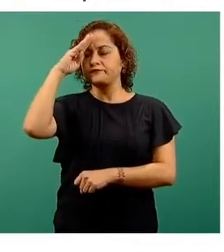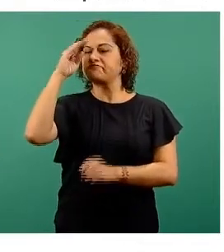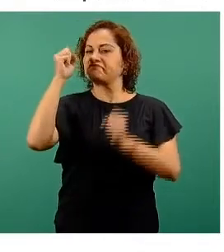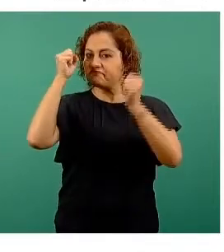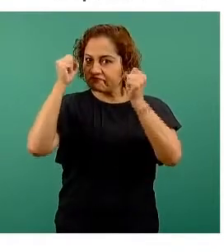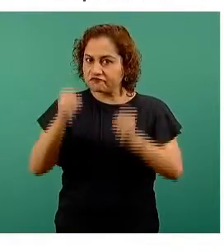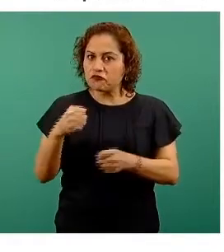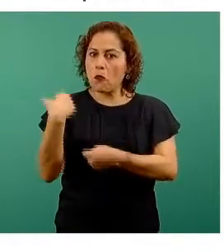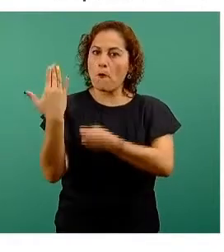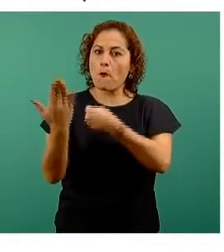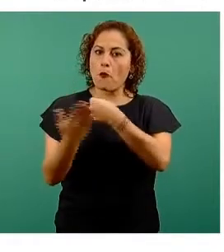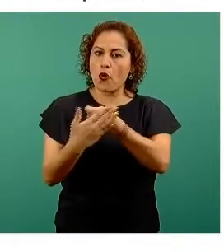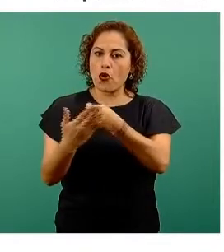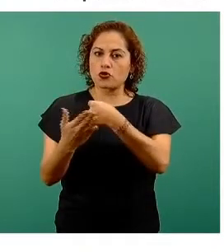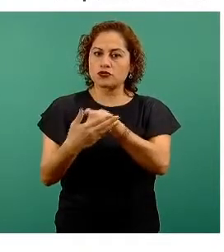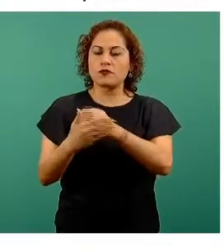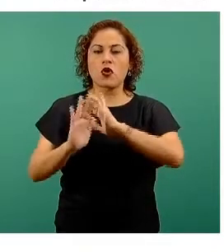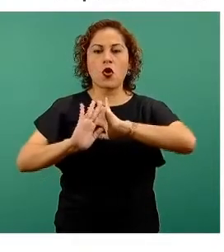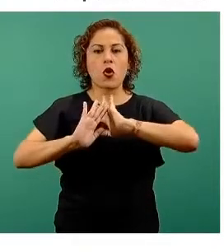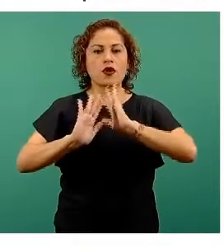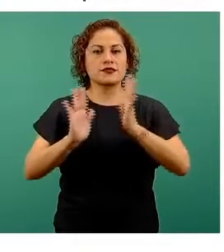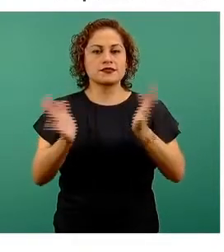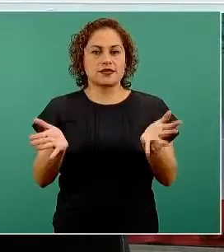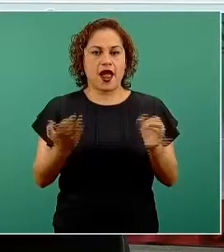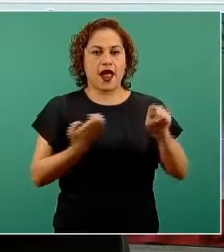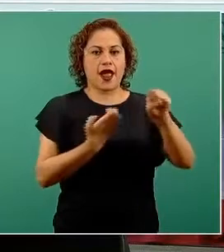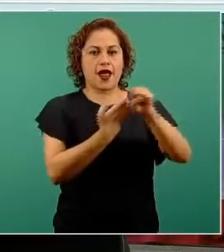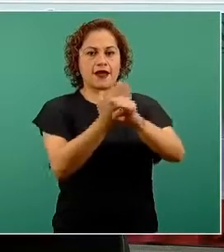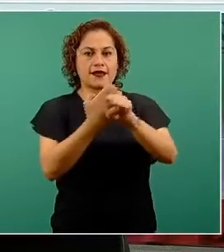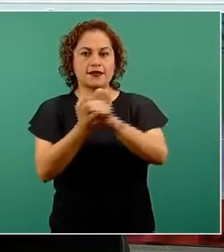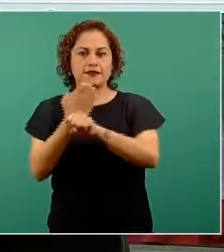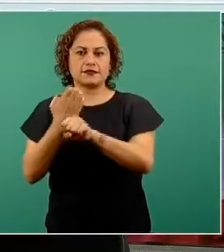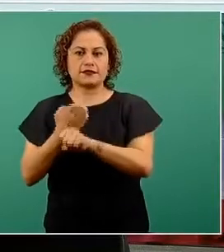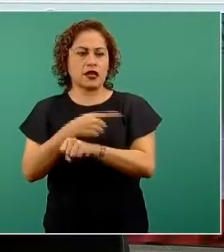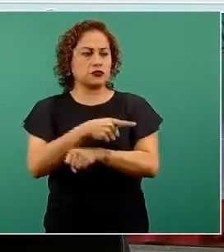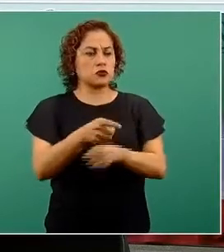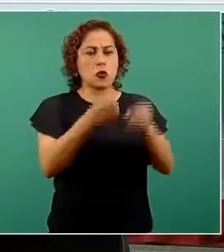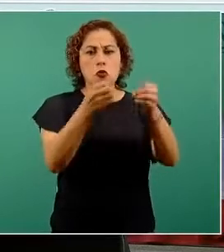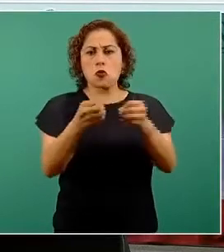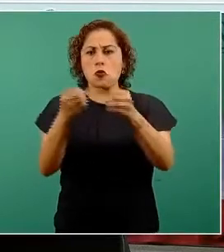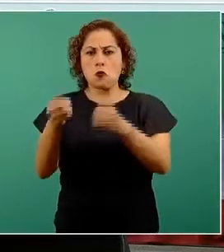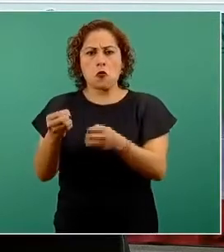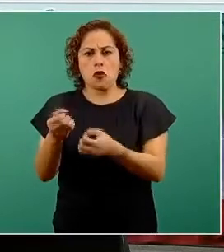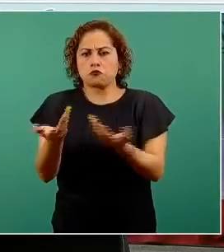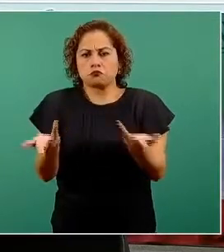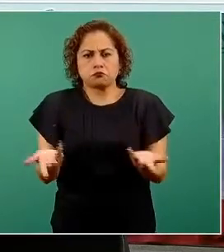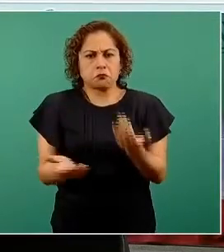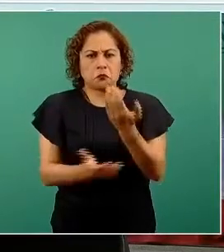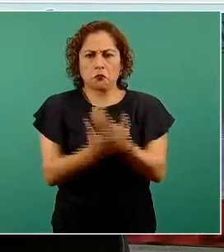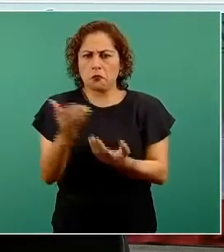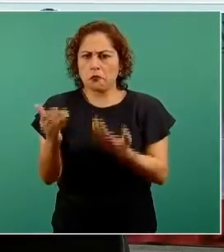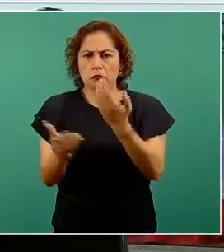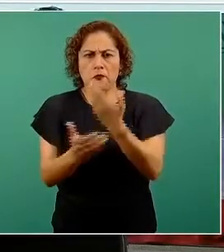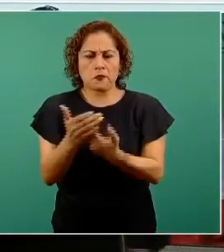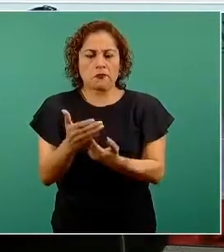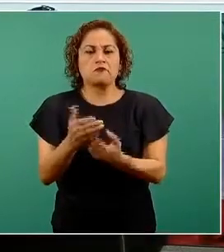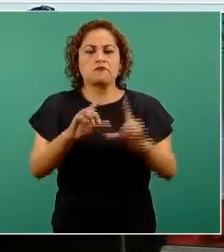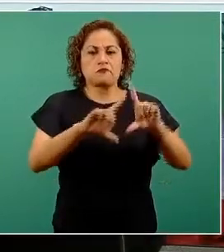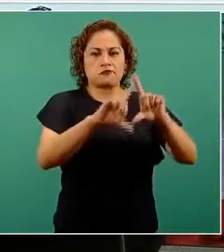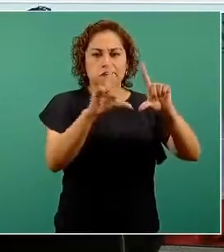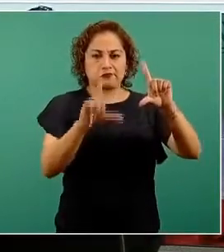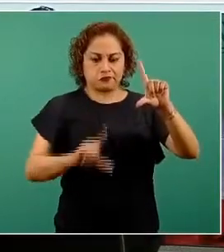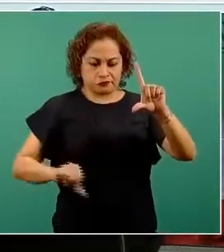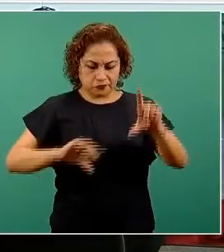siguientes días no tengamos ninguna entidad en este porcentaje, y obviamente la gran mayoría, casi todas las